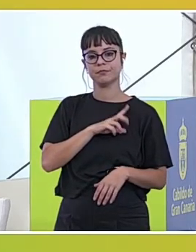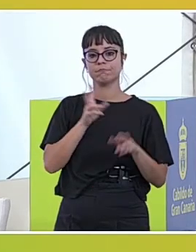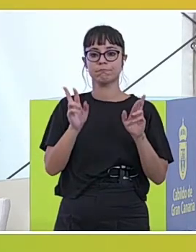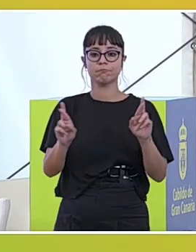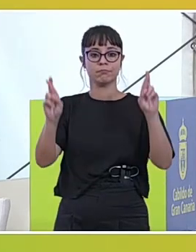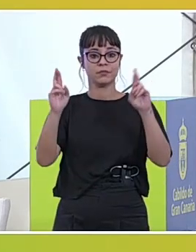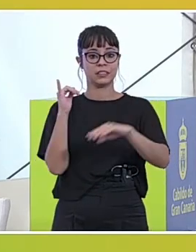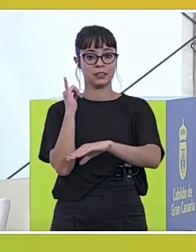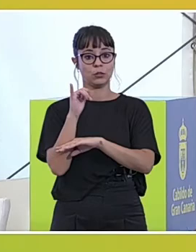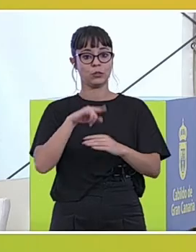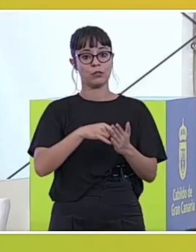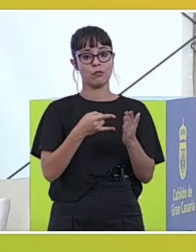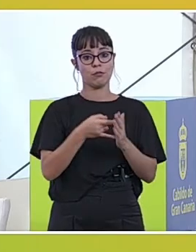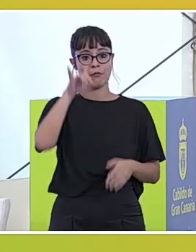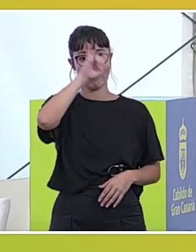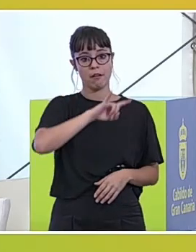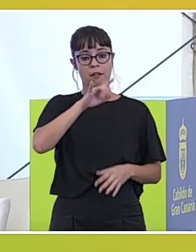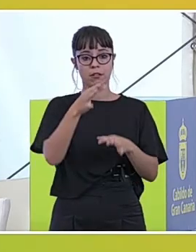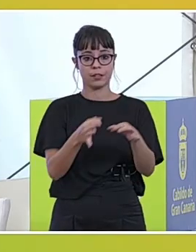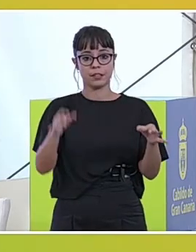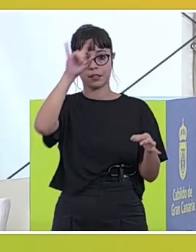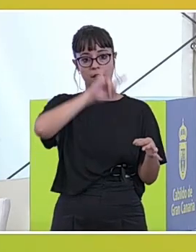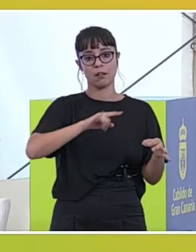ITC, desde el archipiélago canario, podamos